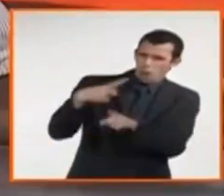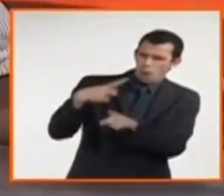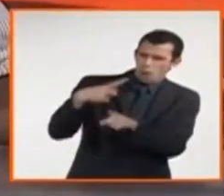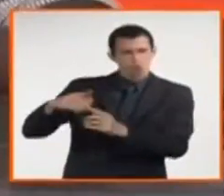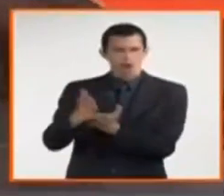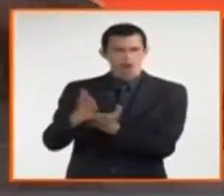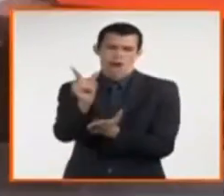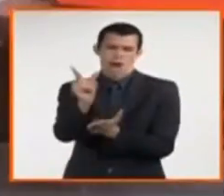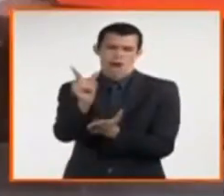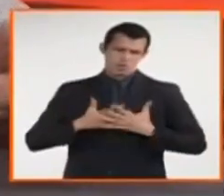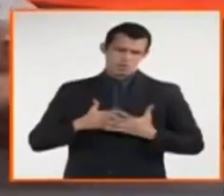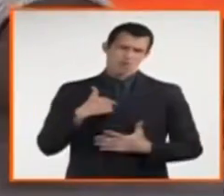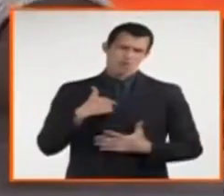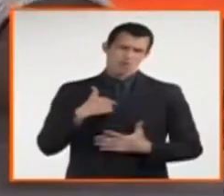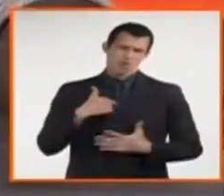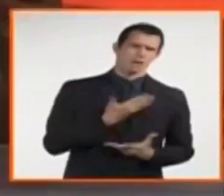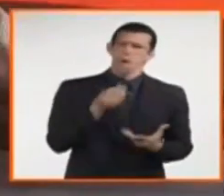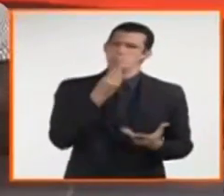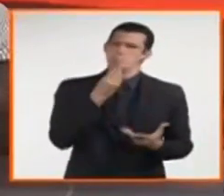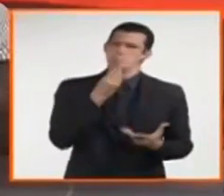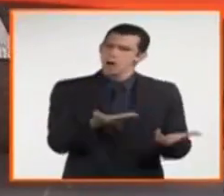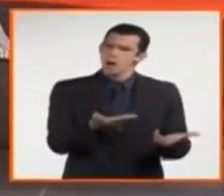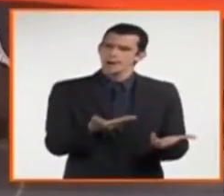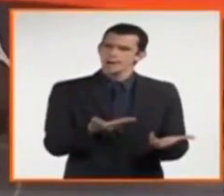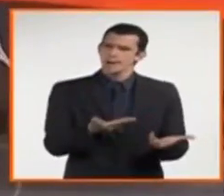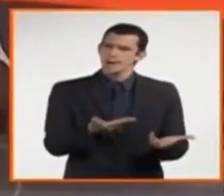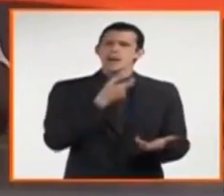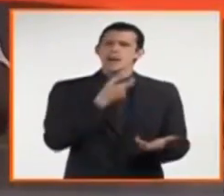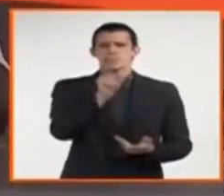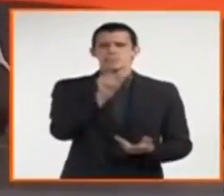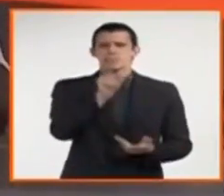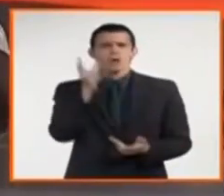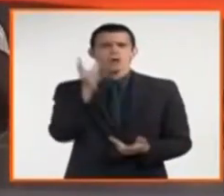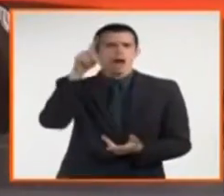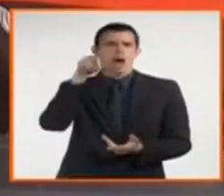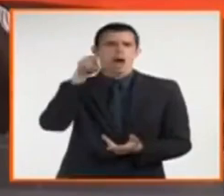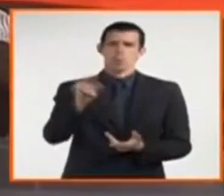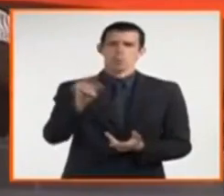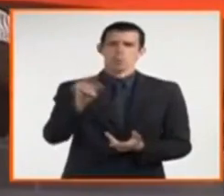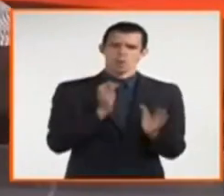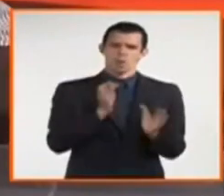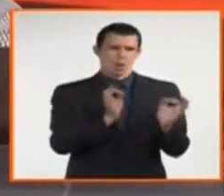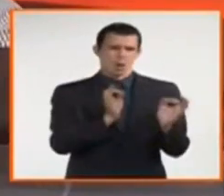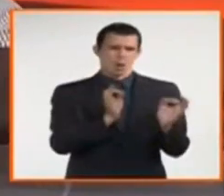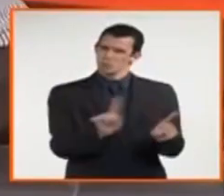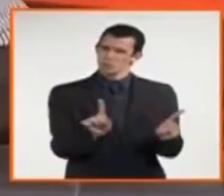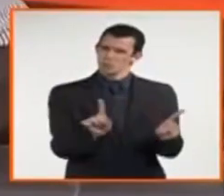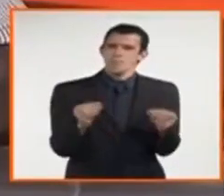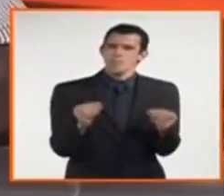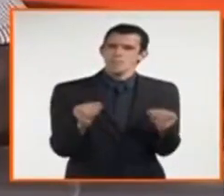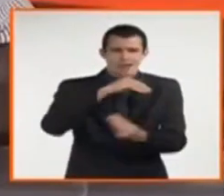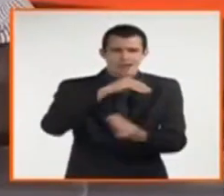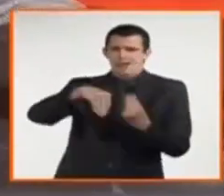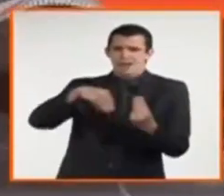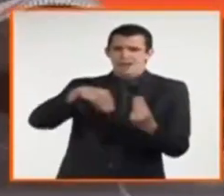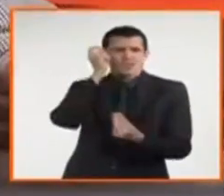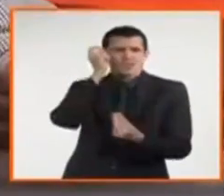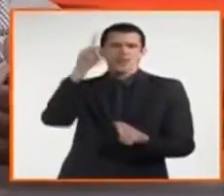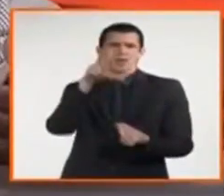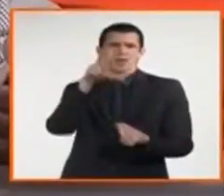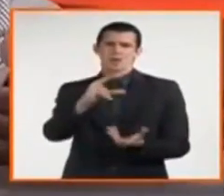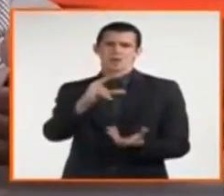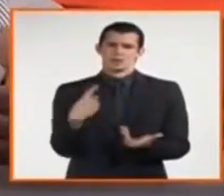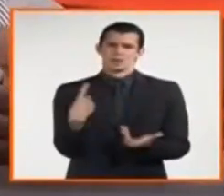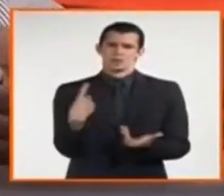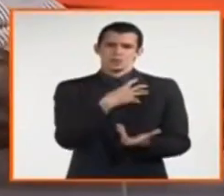para sus comunidades etc es decir poner los instrumentos poner los